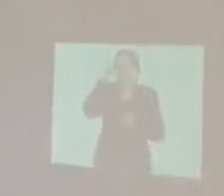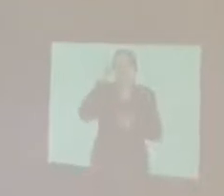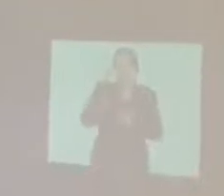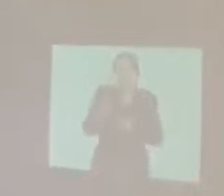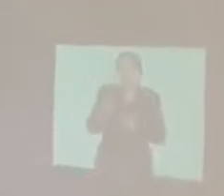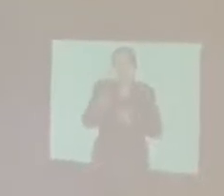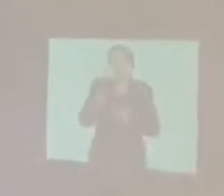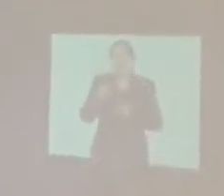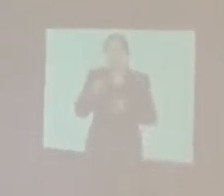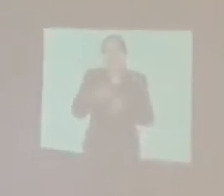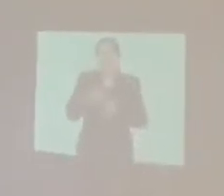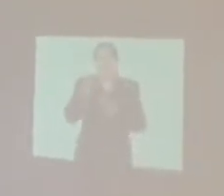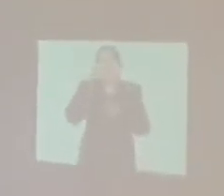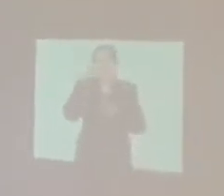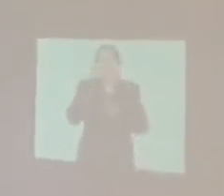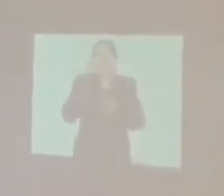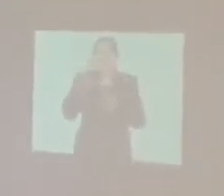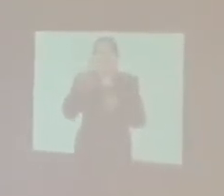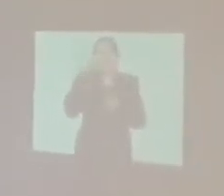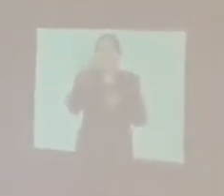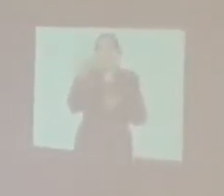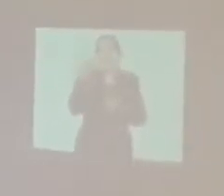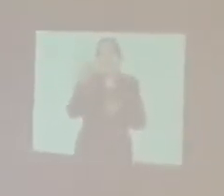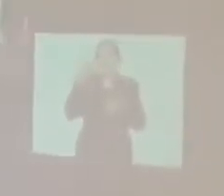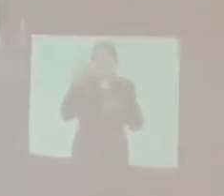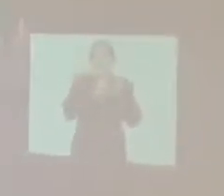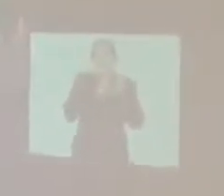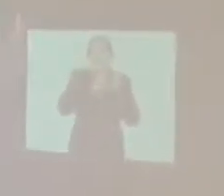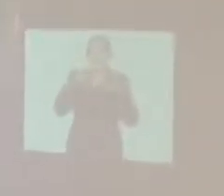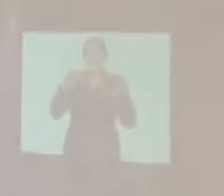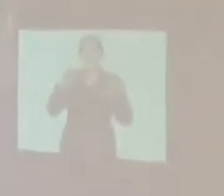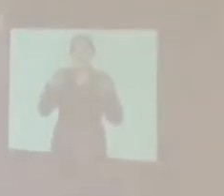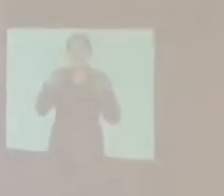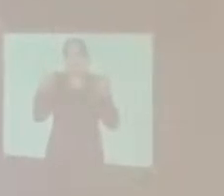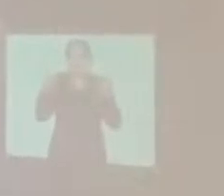el objetivo es llegar a 50.000 jóvenes.